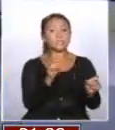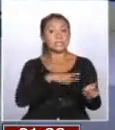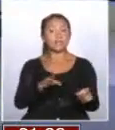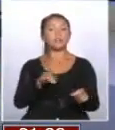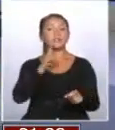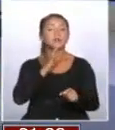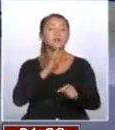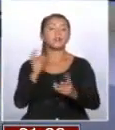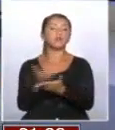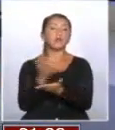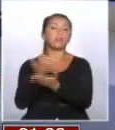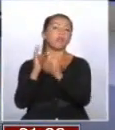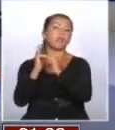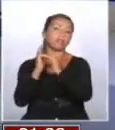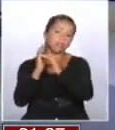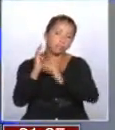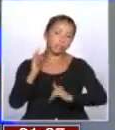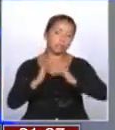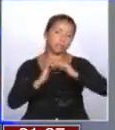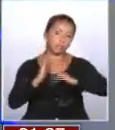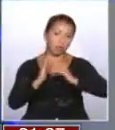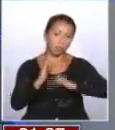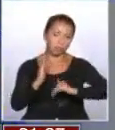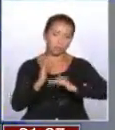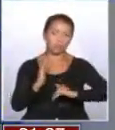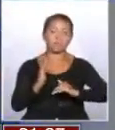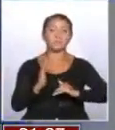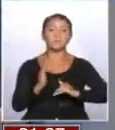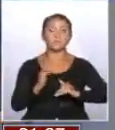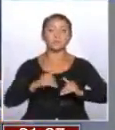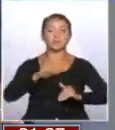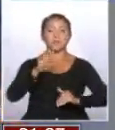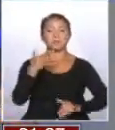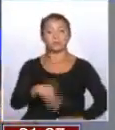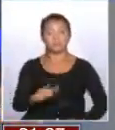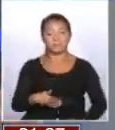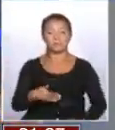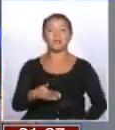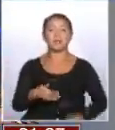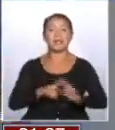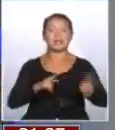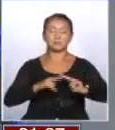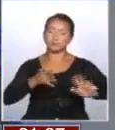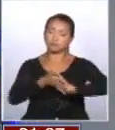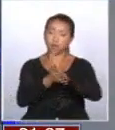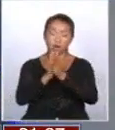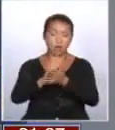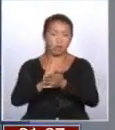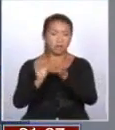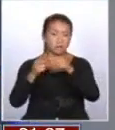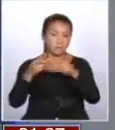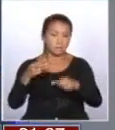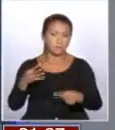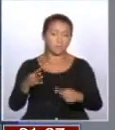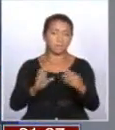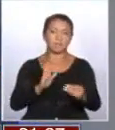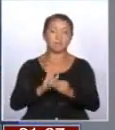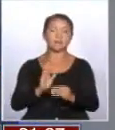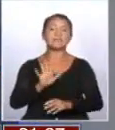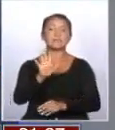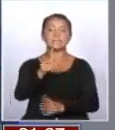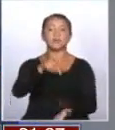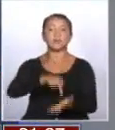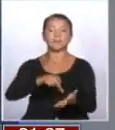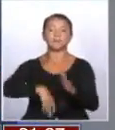justifica, se descuenta de su dieta. Y aquí es lo más, ¿qué es lo más importante? Nosotros hemos hecho todas estas medidas. Vamos a estar entre los 5 parlamentos